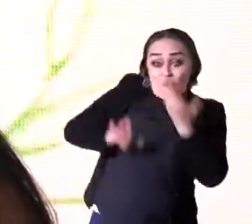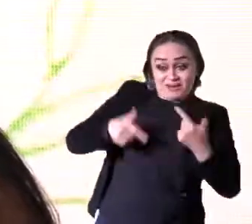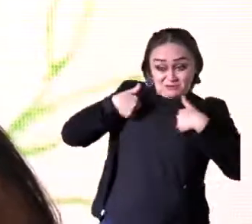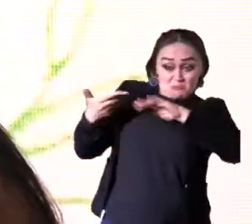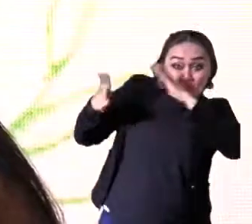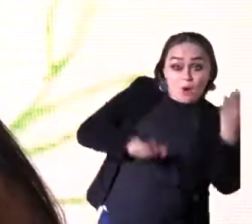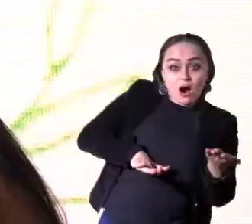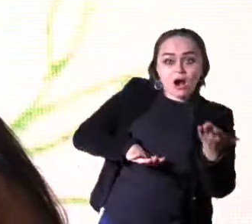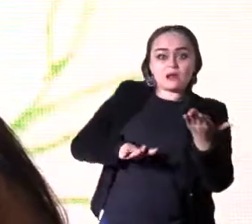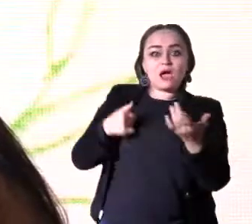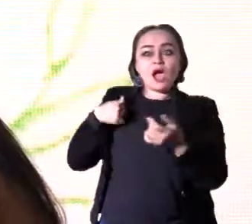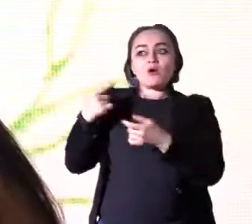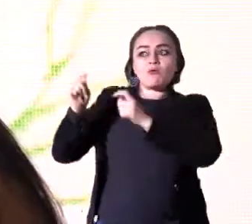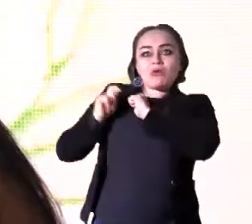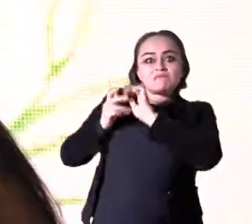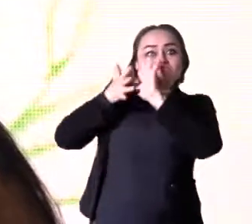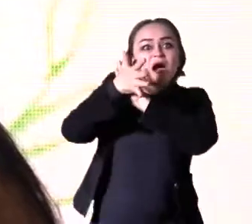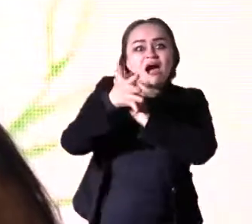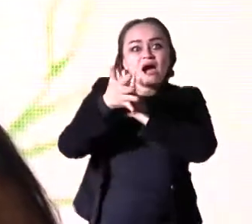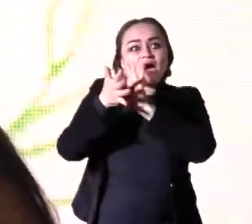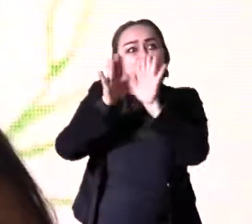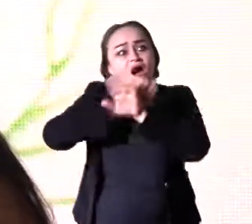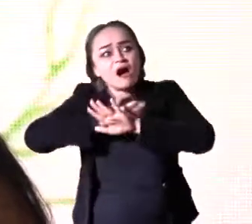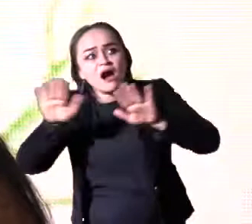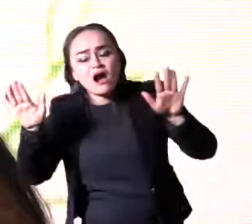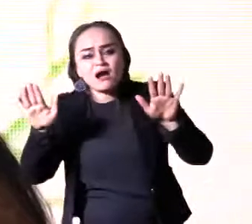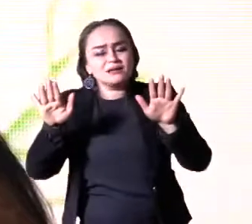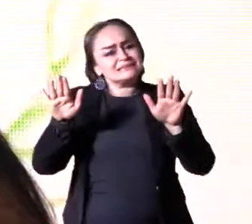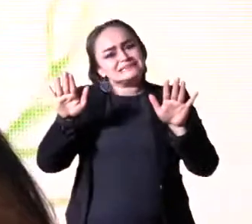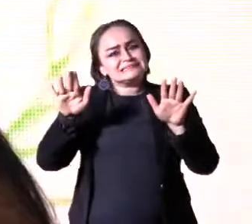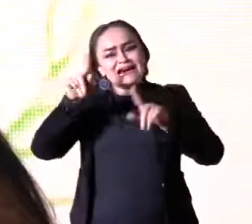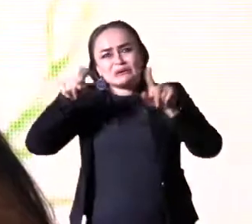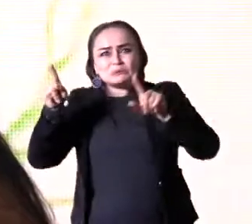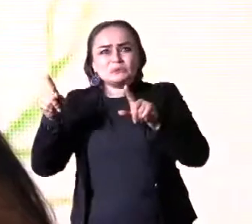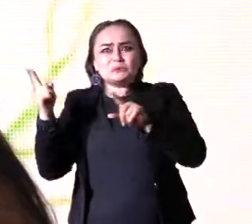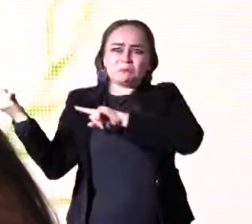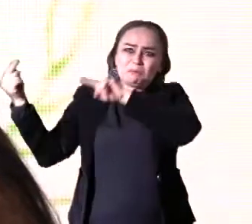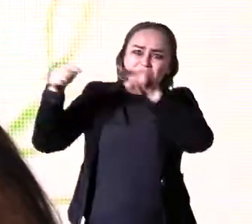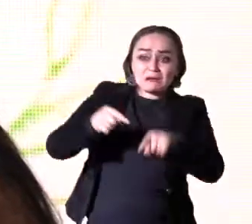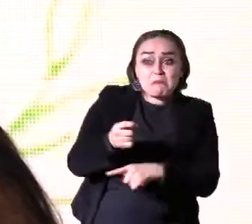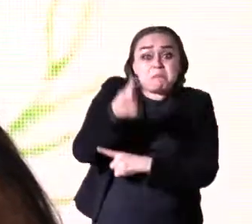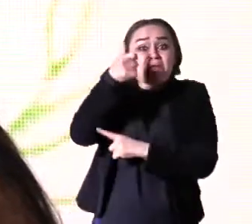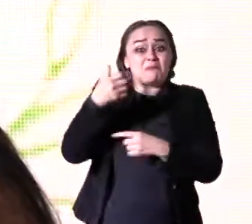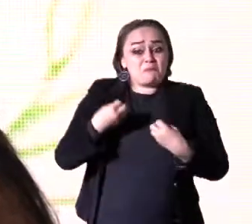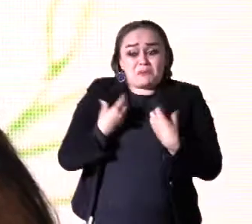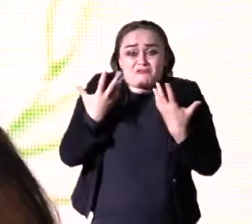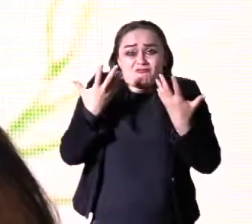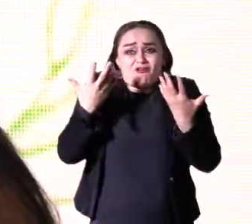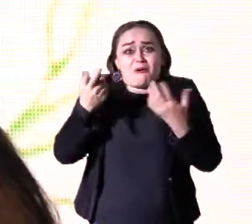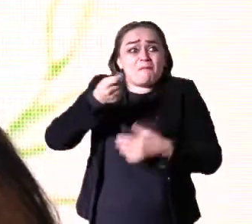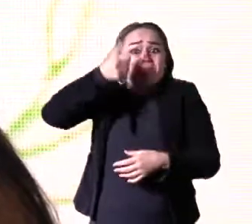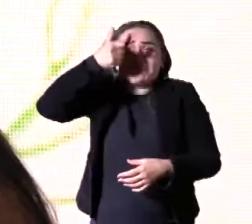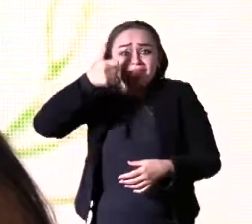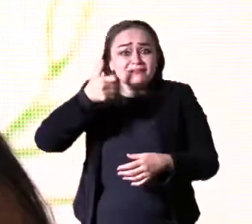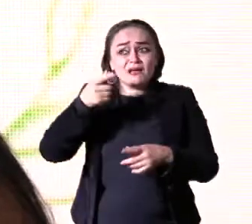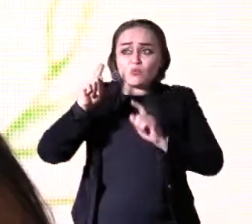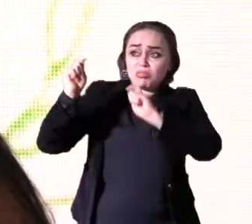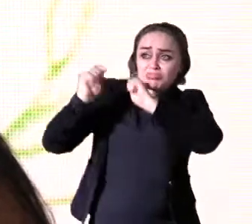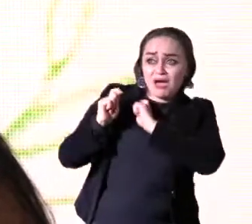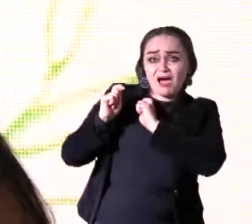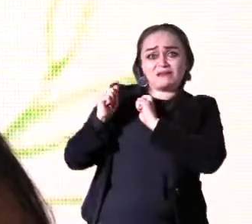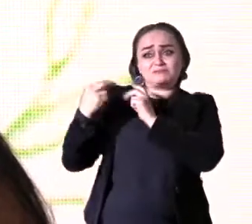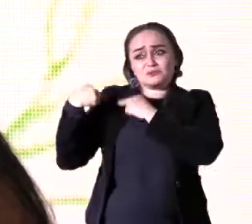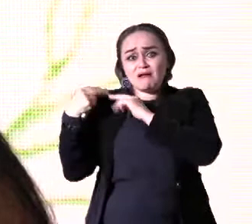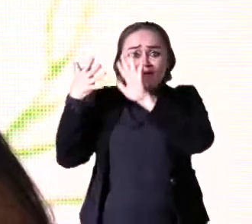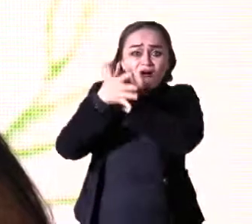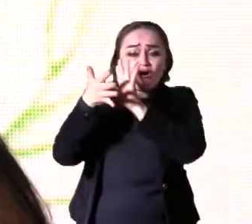unos vendrán a pasar su existencia de largo haciendo lo que les dicen y otros como un grano de